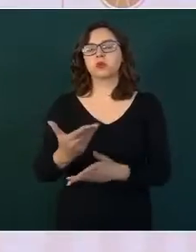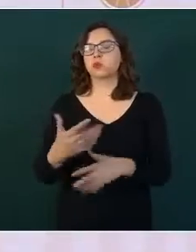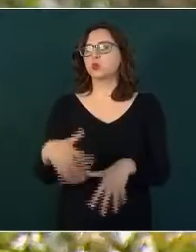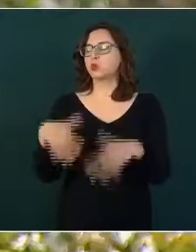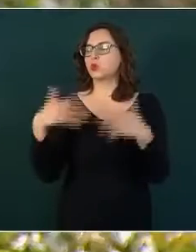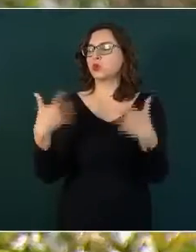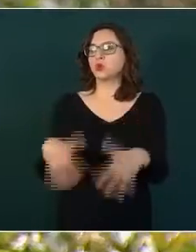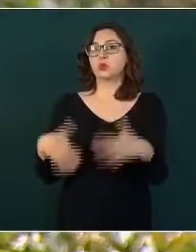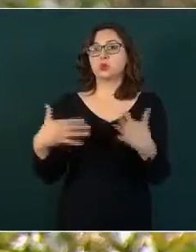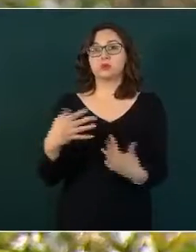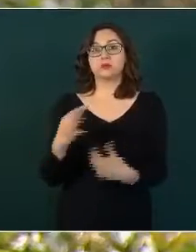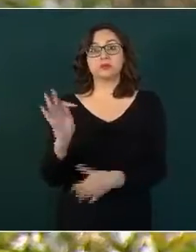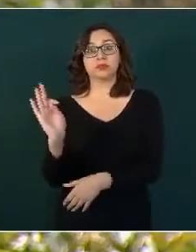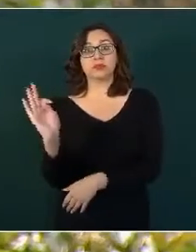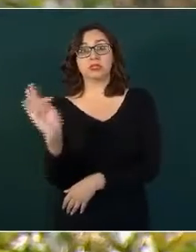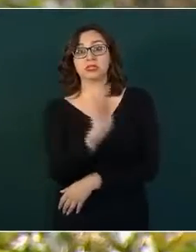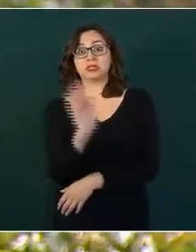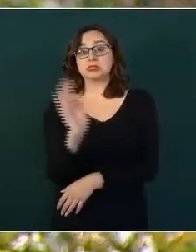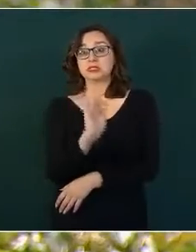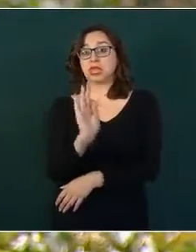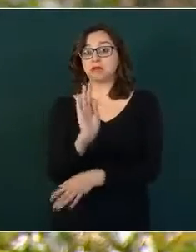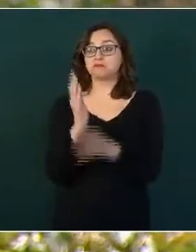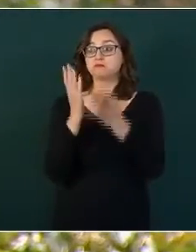no tendríamos